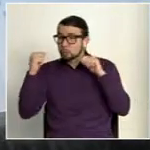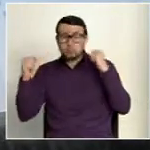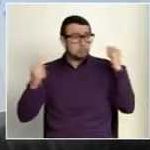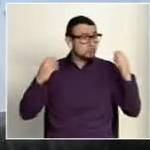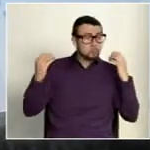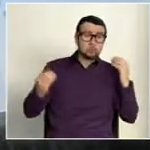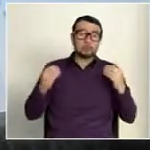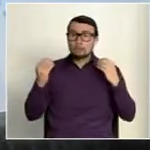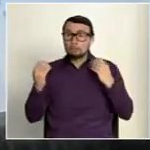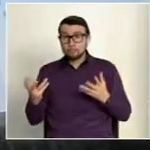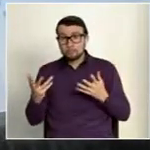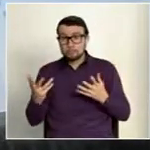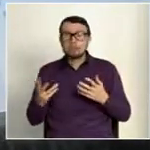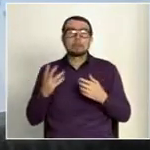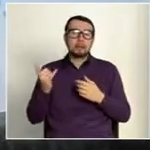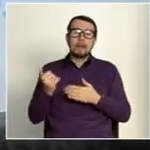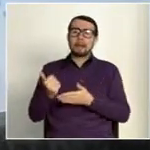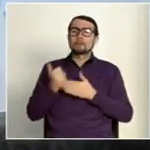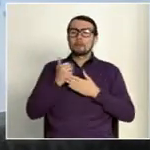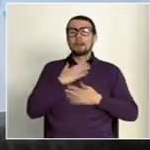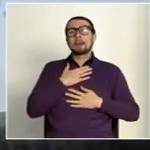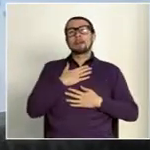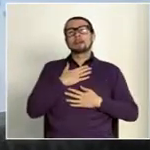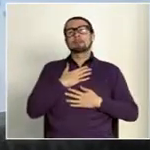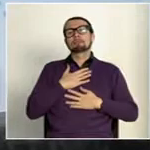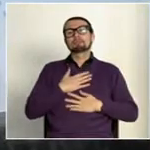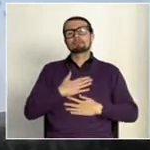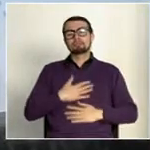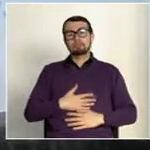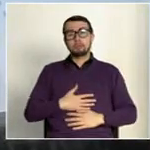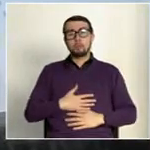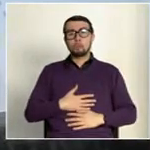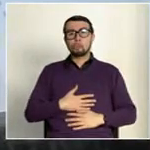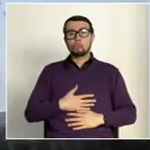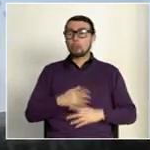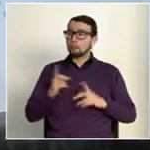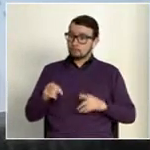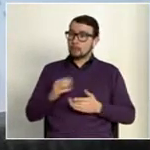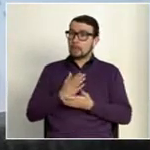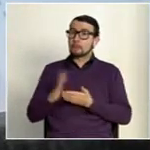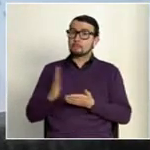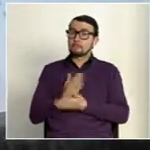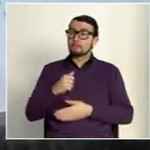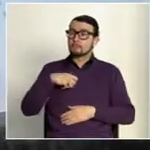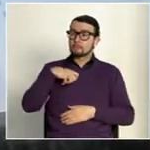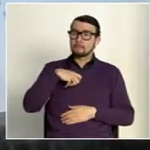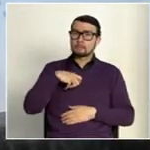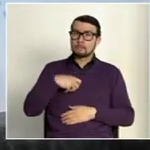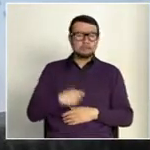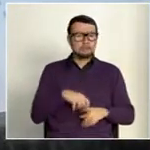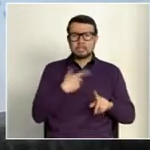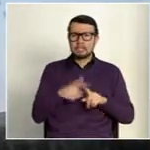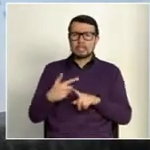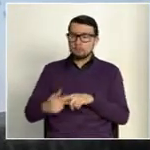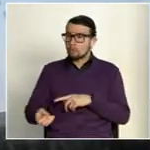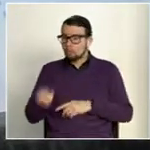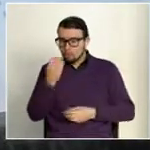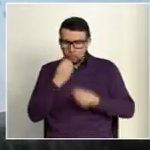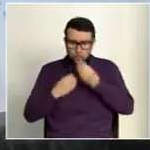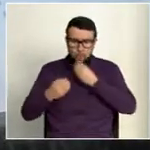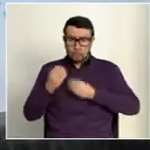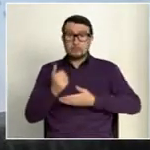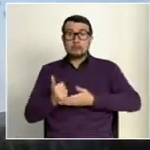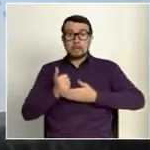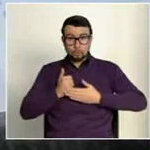es la especie que nos ayuda a relajarnos. Y aparte tiene propiedades muy digestivas, que es un